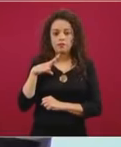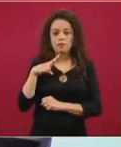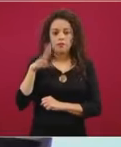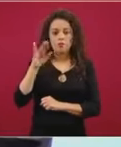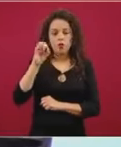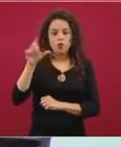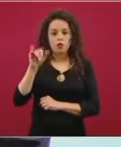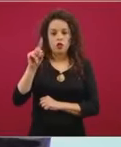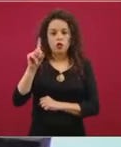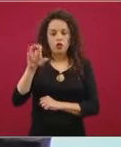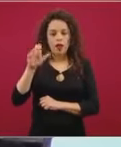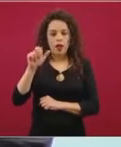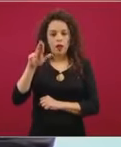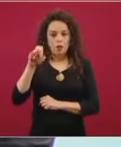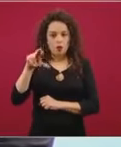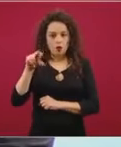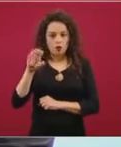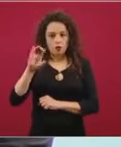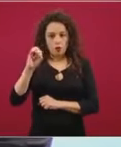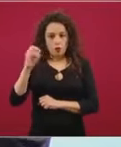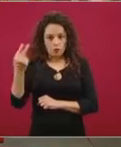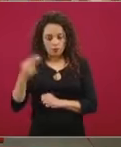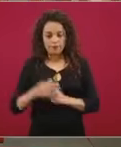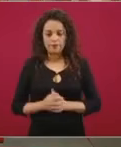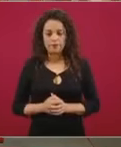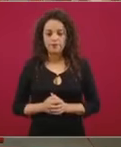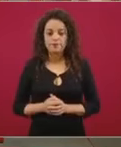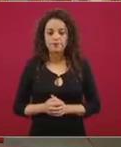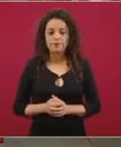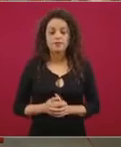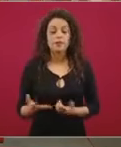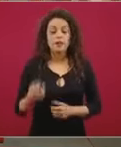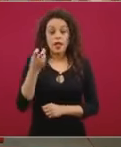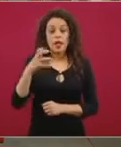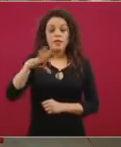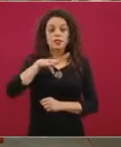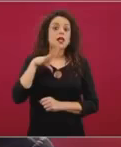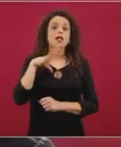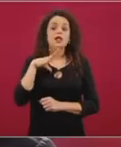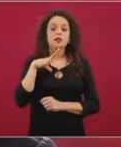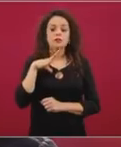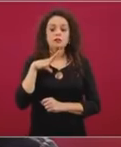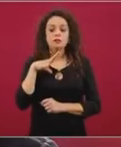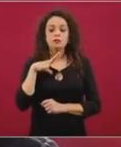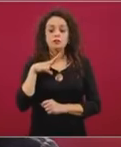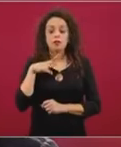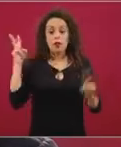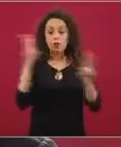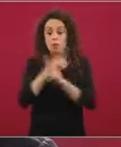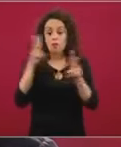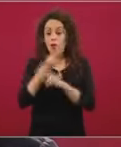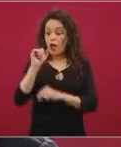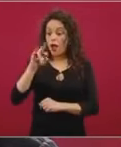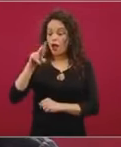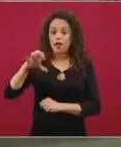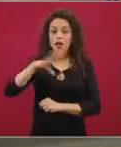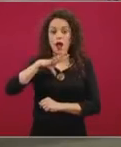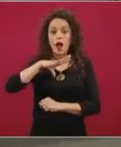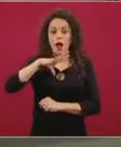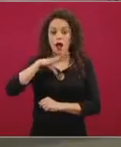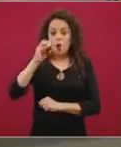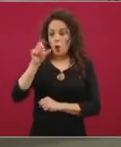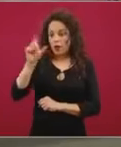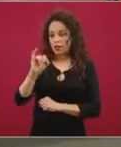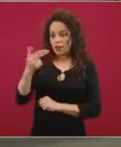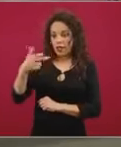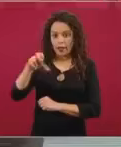mayor presión se logra la capacidad de que el aire transfiera oxígeno y el